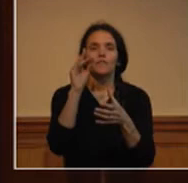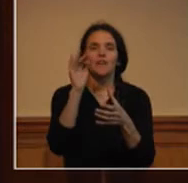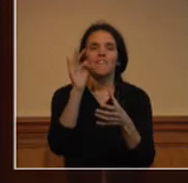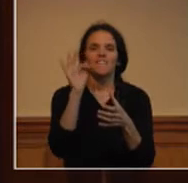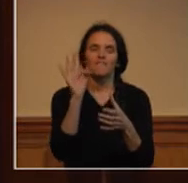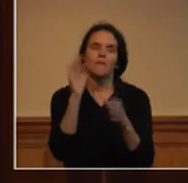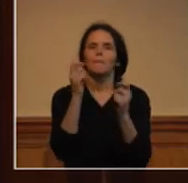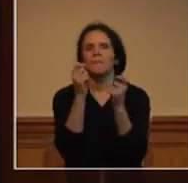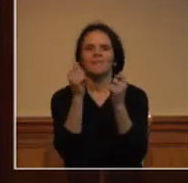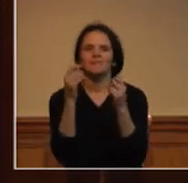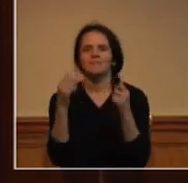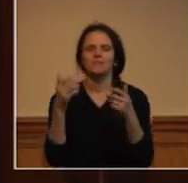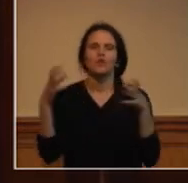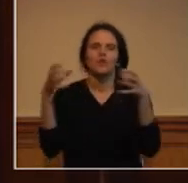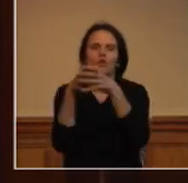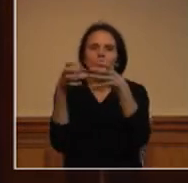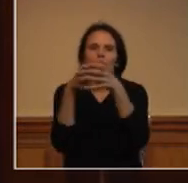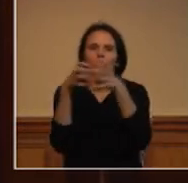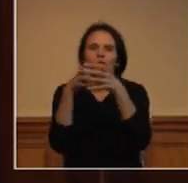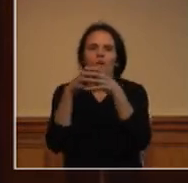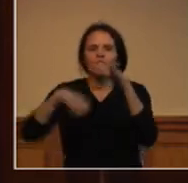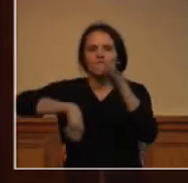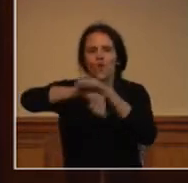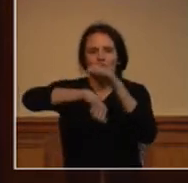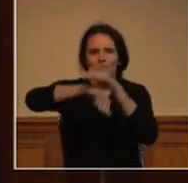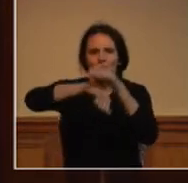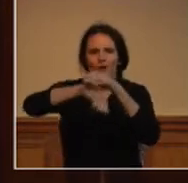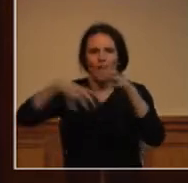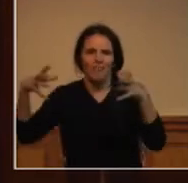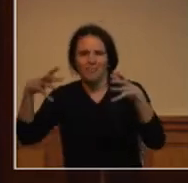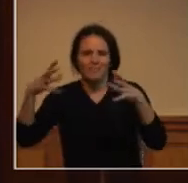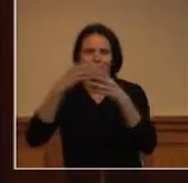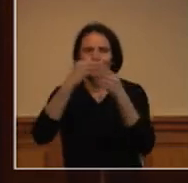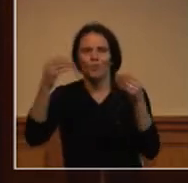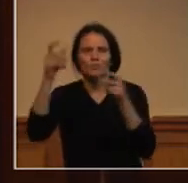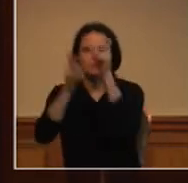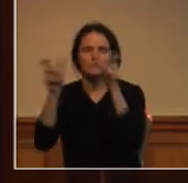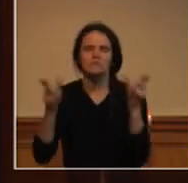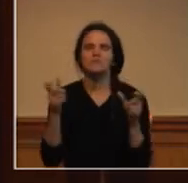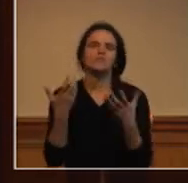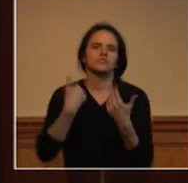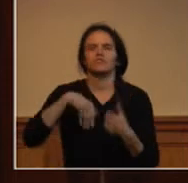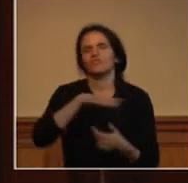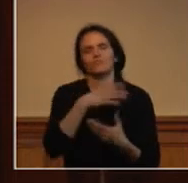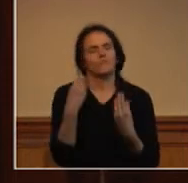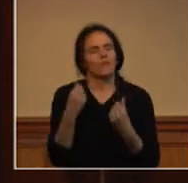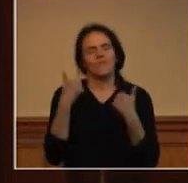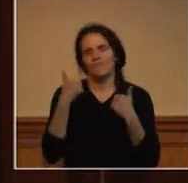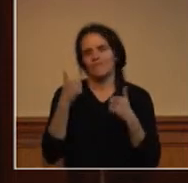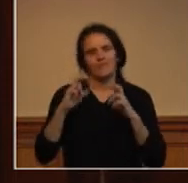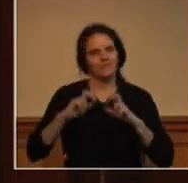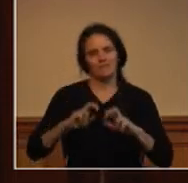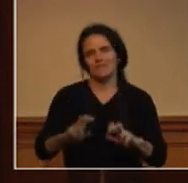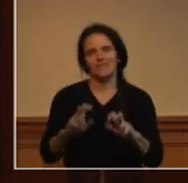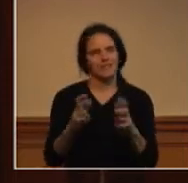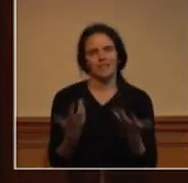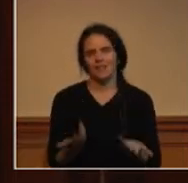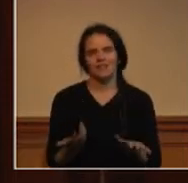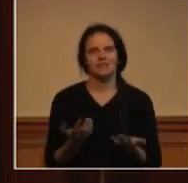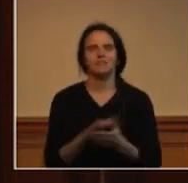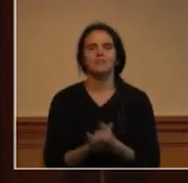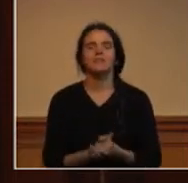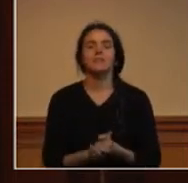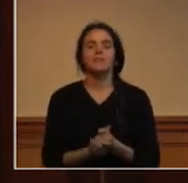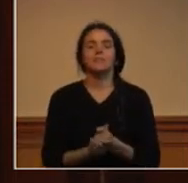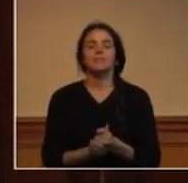fútbol gigante. La pasamos muy bien en el proceso de investigación. Quiero contarles que